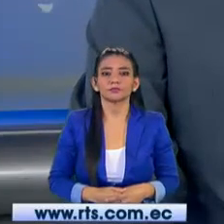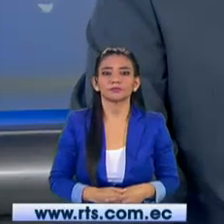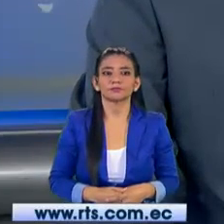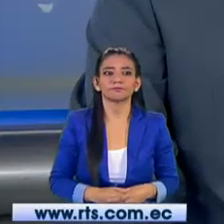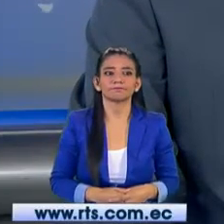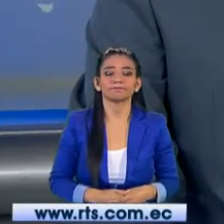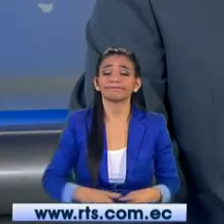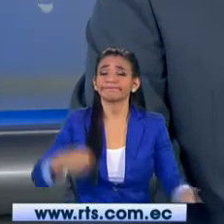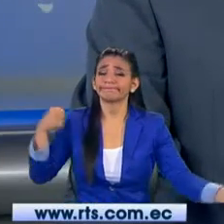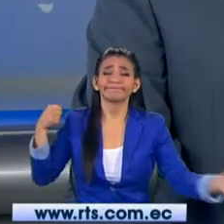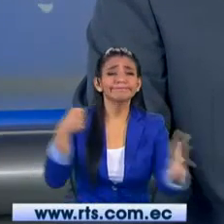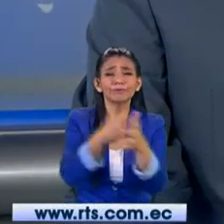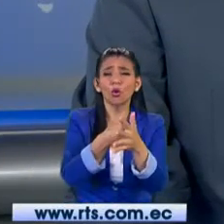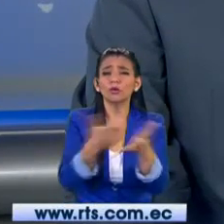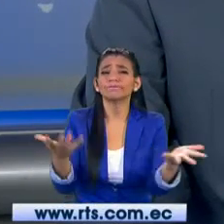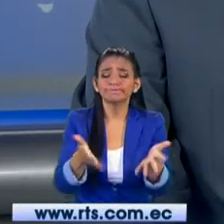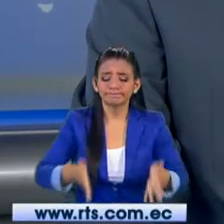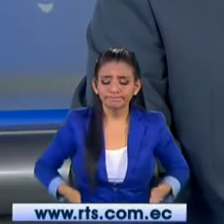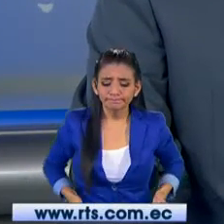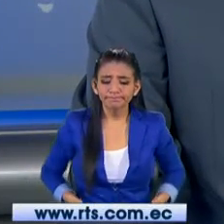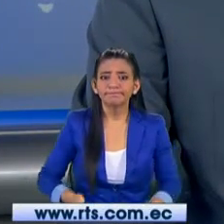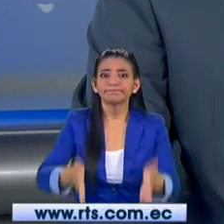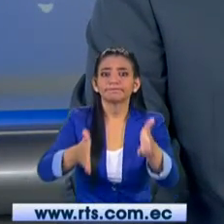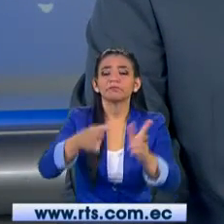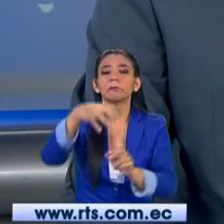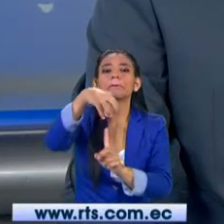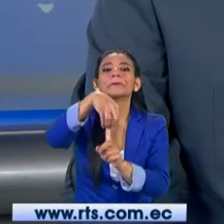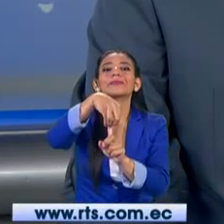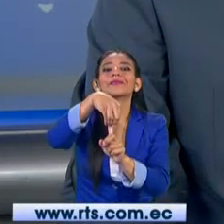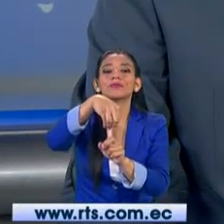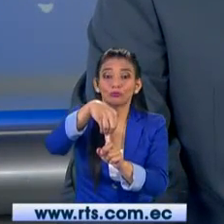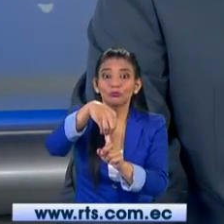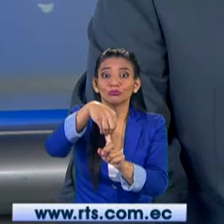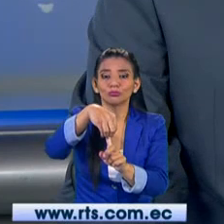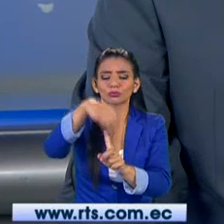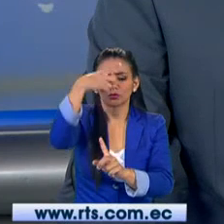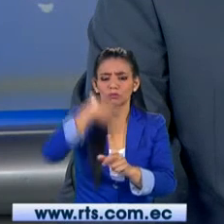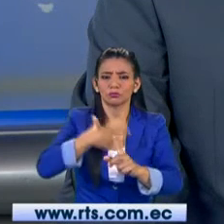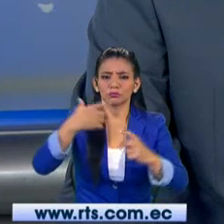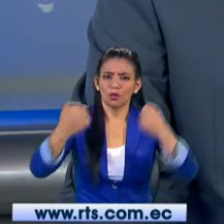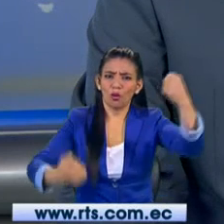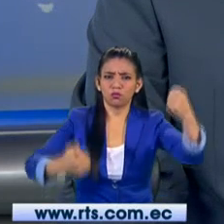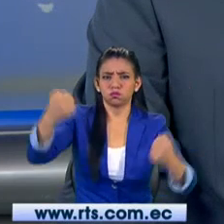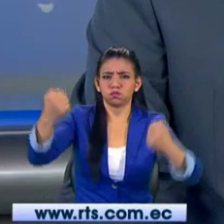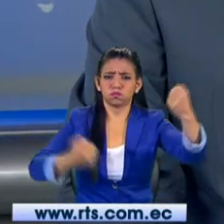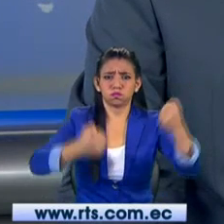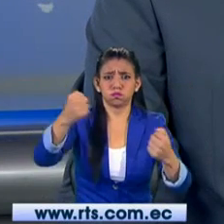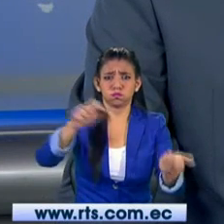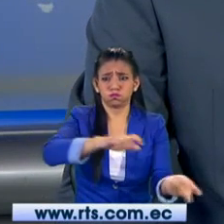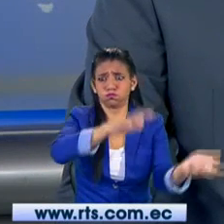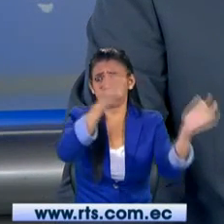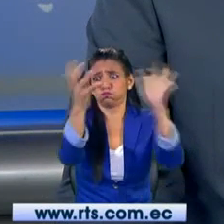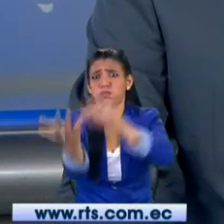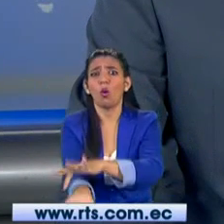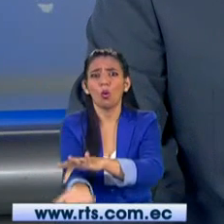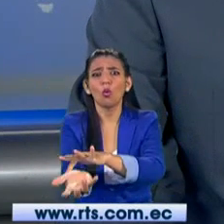accidente se registró en la avenida Córdoba Galarza, al norte de Quito. Un vehículo tipo concretera perdió pista y se volcó. La rápida maniobra del conductor de un